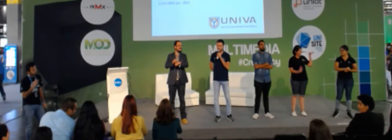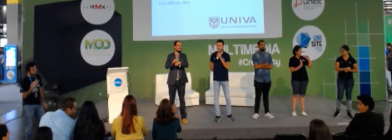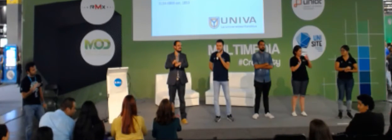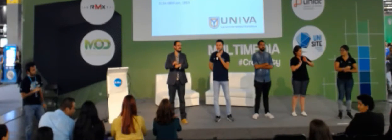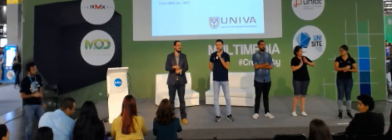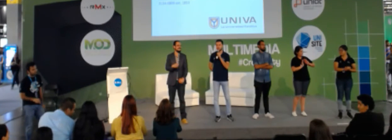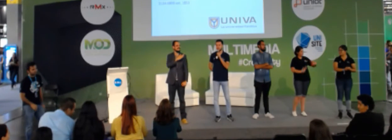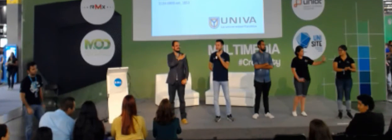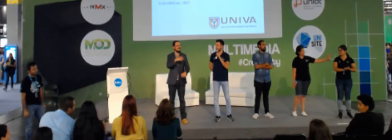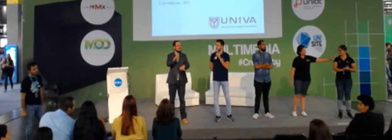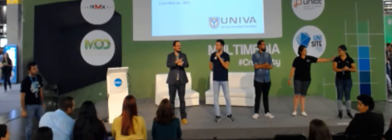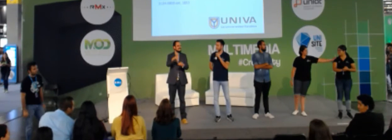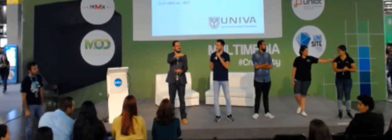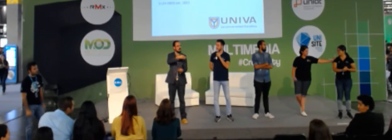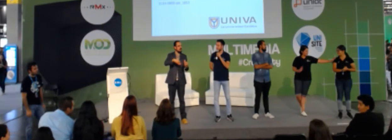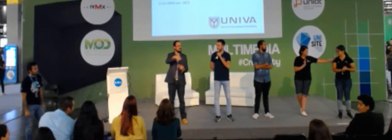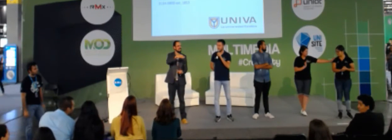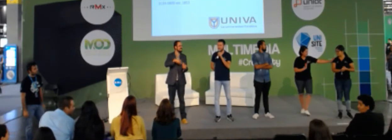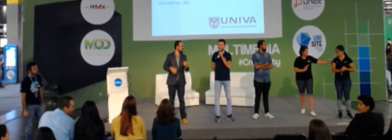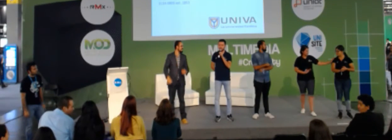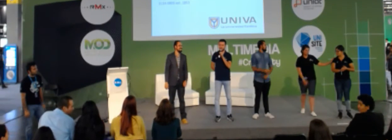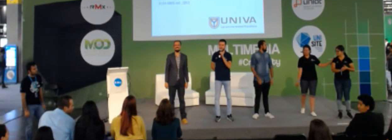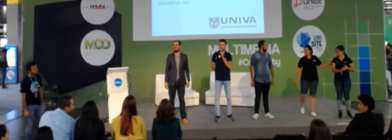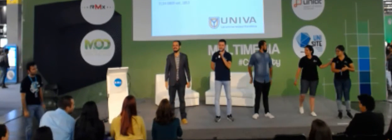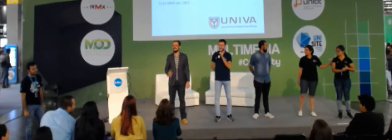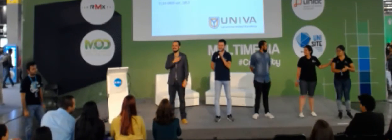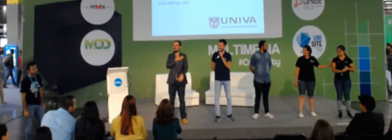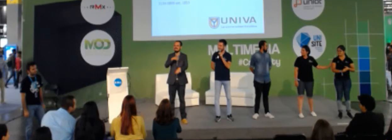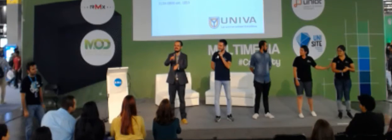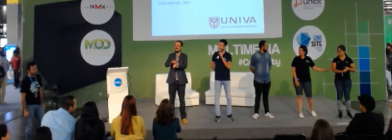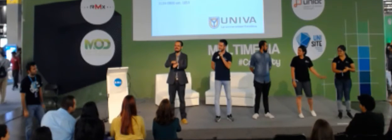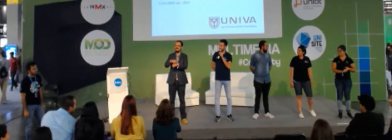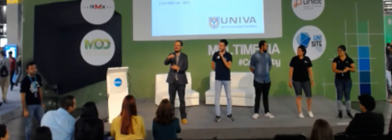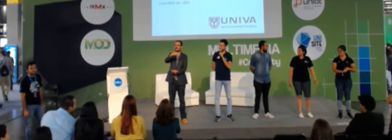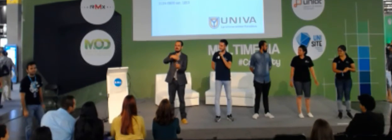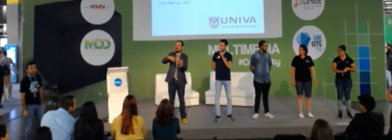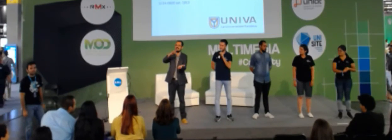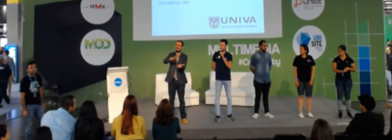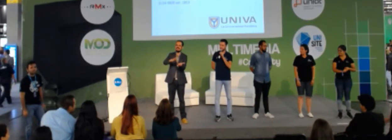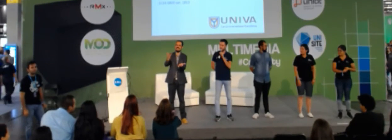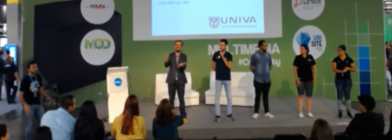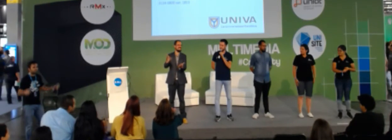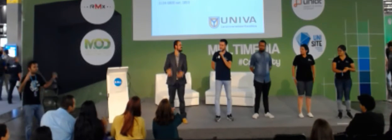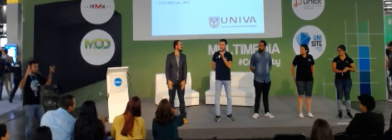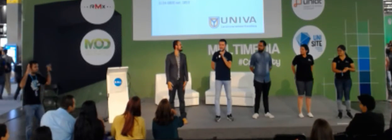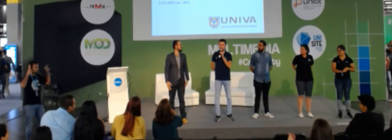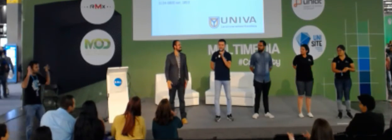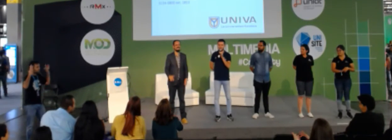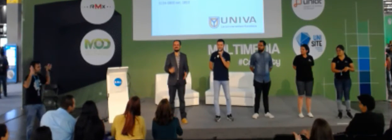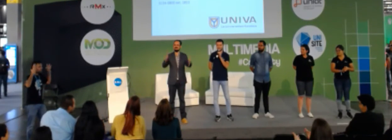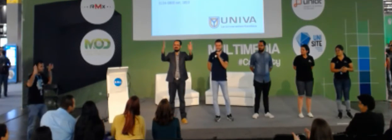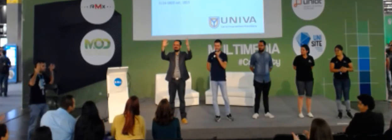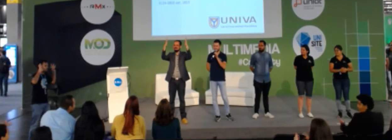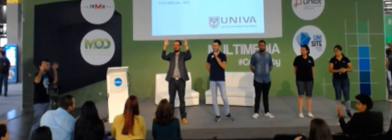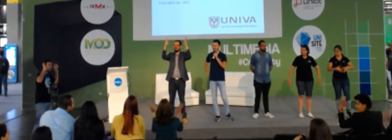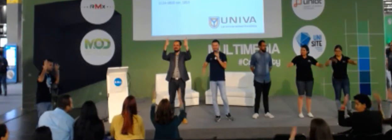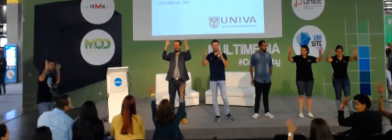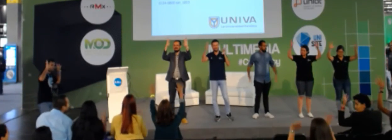Buenos días. A todos. Gracias.